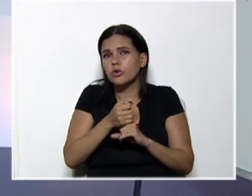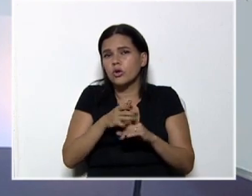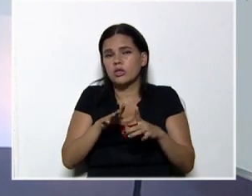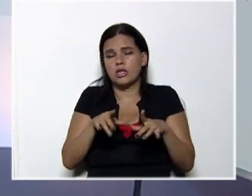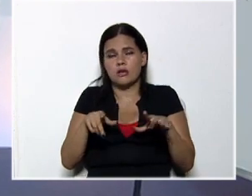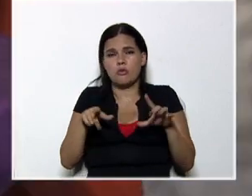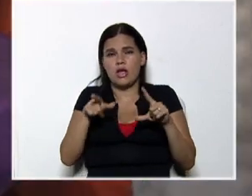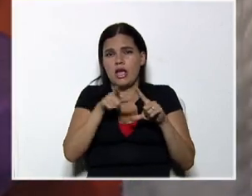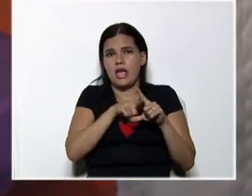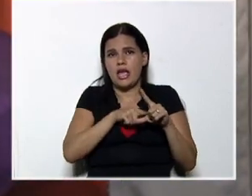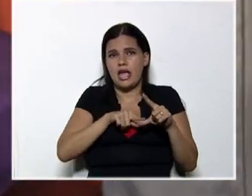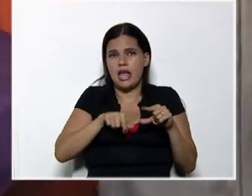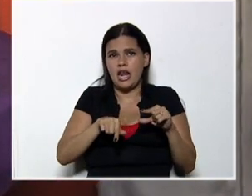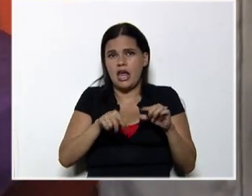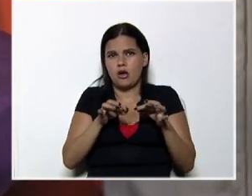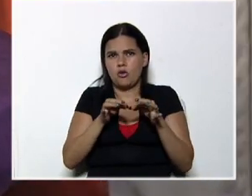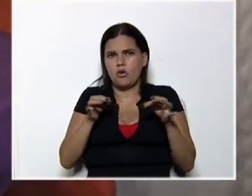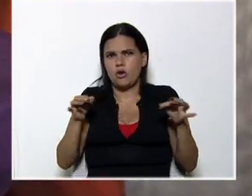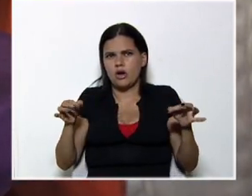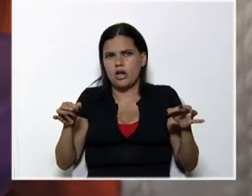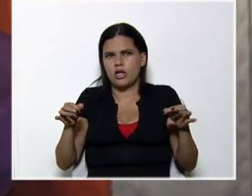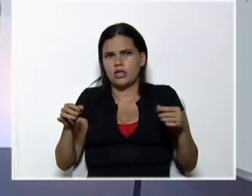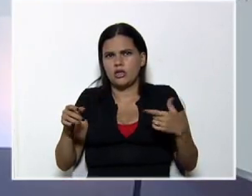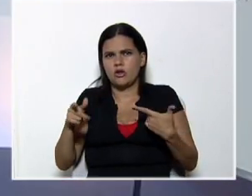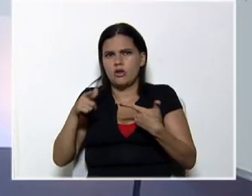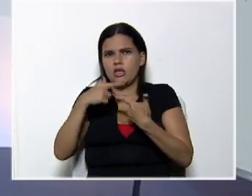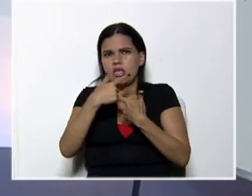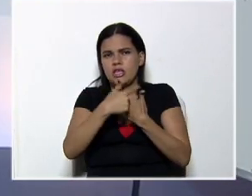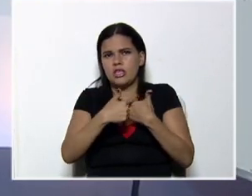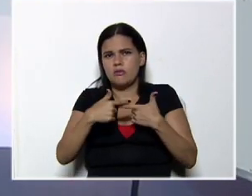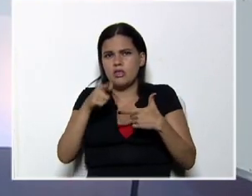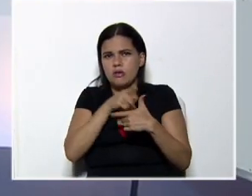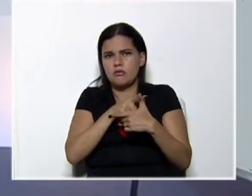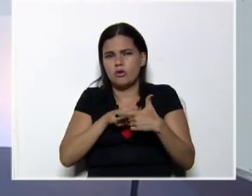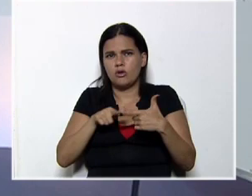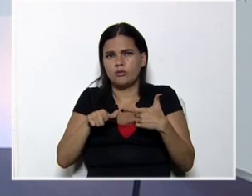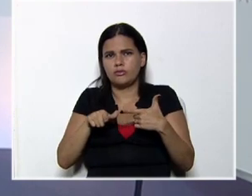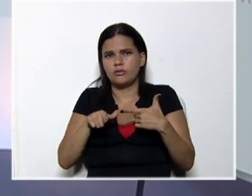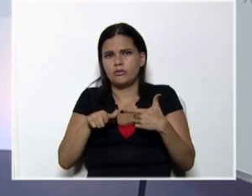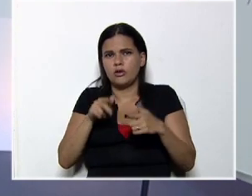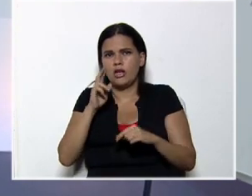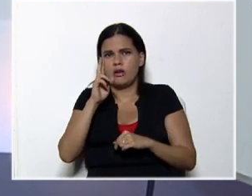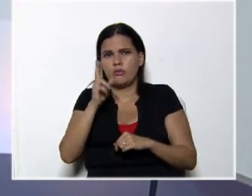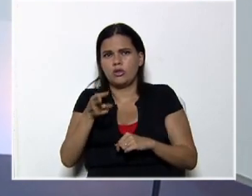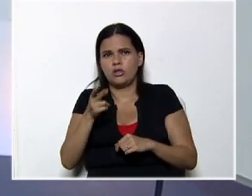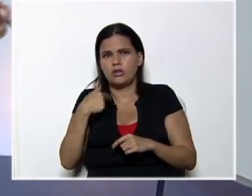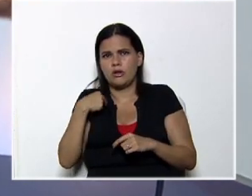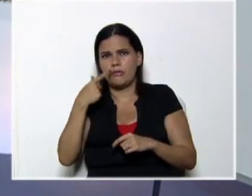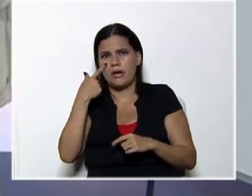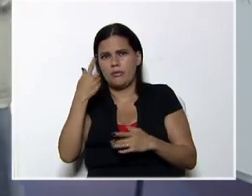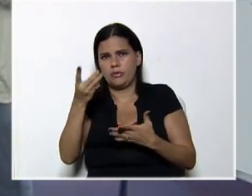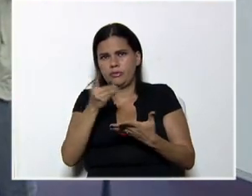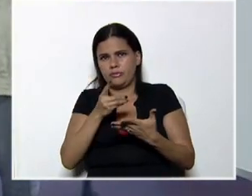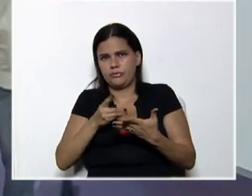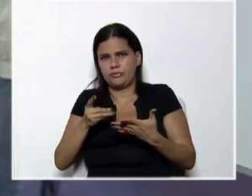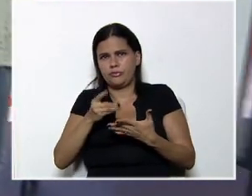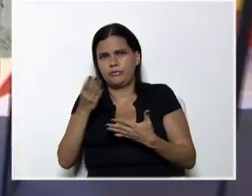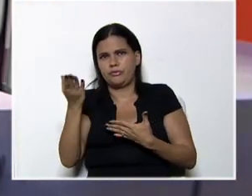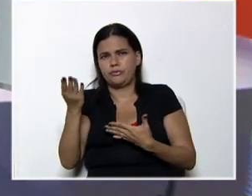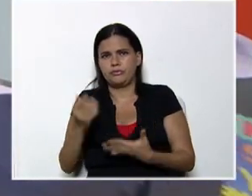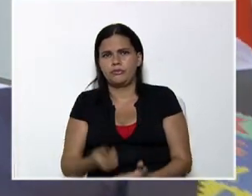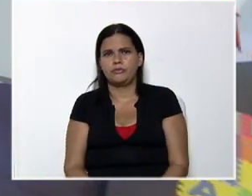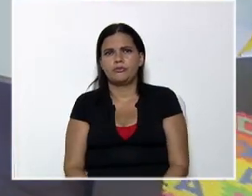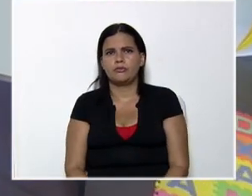ángulo recto y dividimos o trazamos una recta hacia la hipotenusa. Veamos esto de forma más gráfica. Tenemos